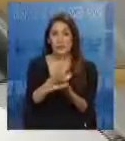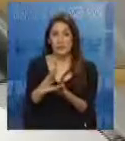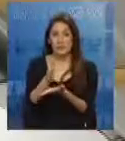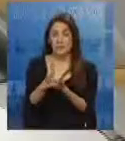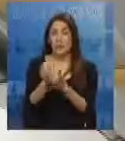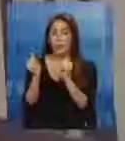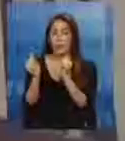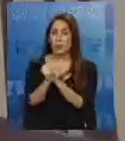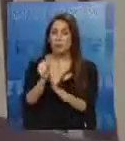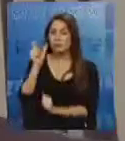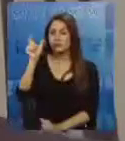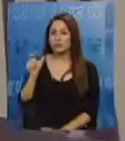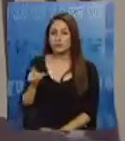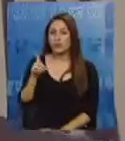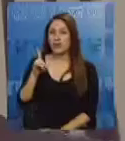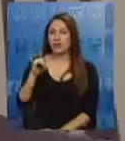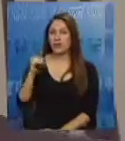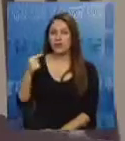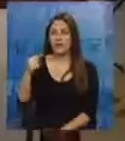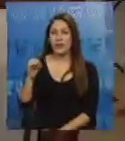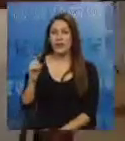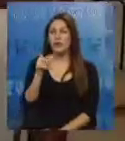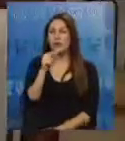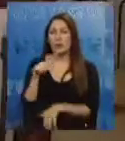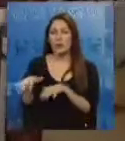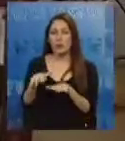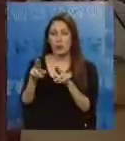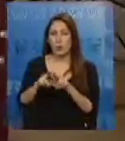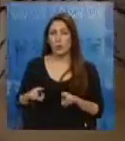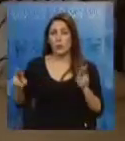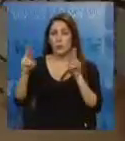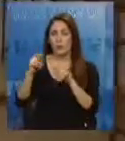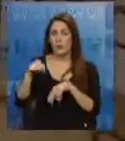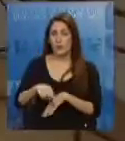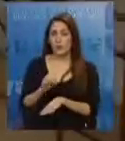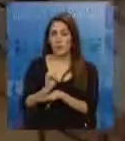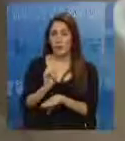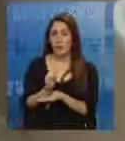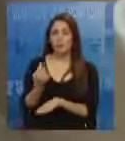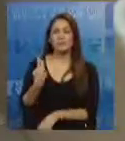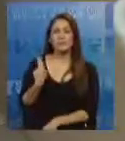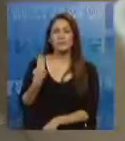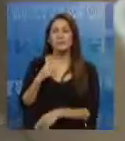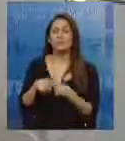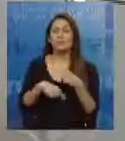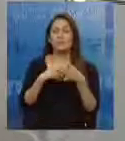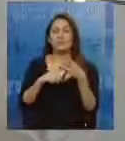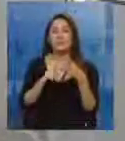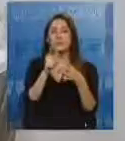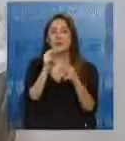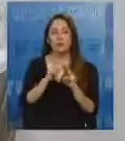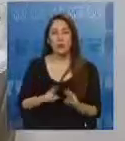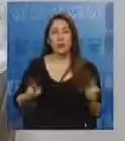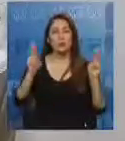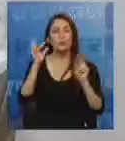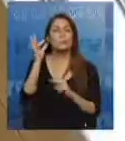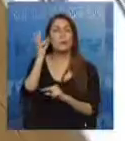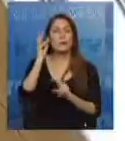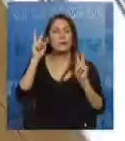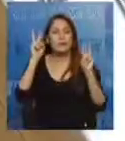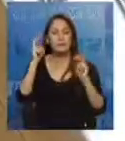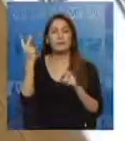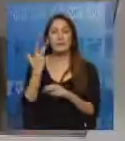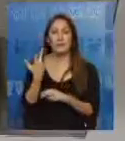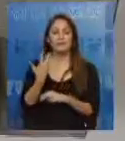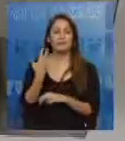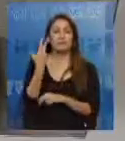Diego Zorrilla, coordinador humanitario de Naciones Unidas en Ecuador, y Moni Pisani, representante de ONU Mujeres, visitarán